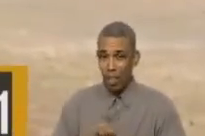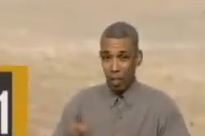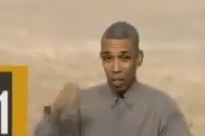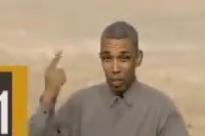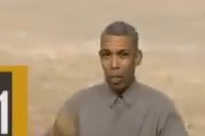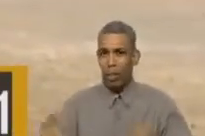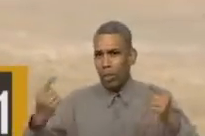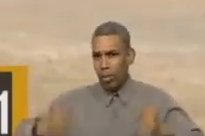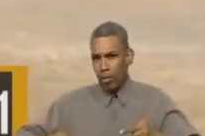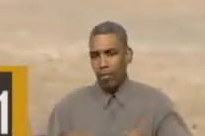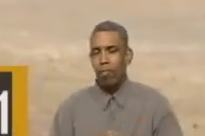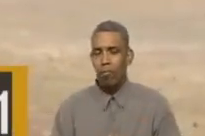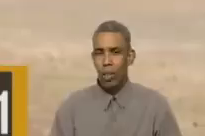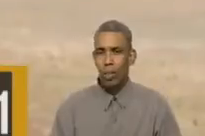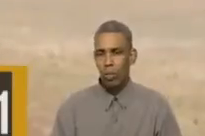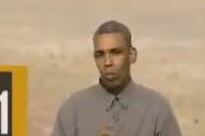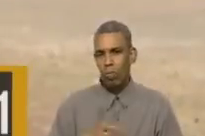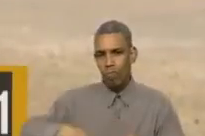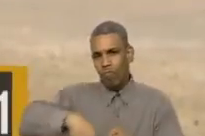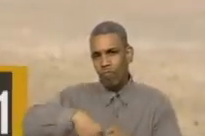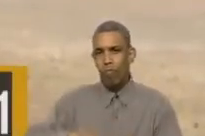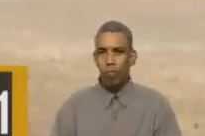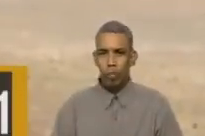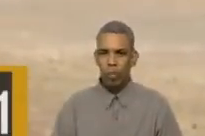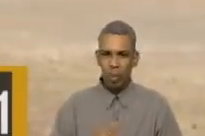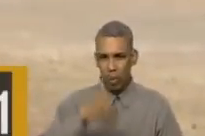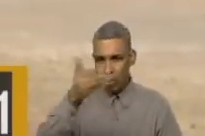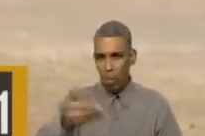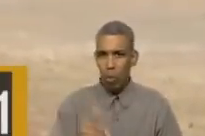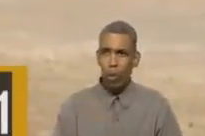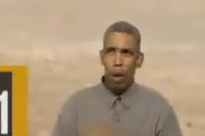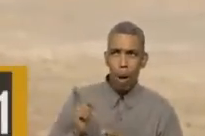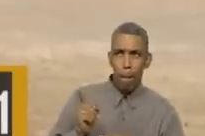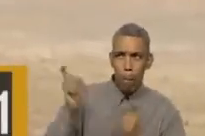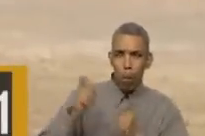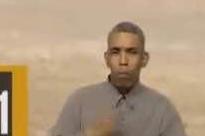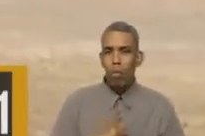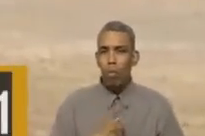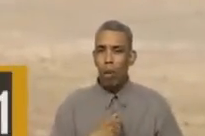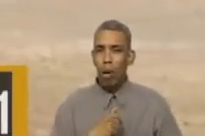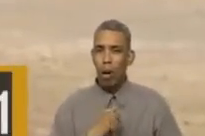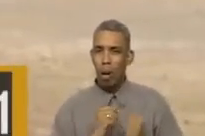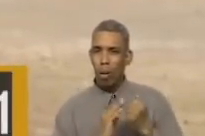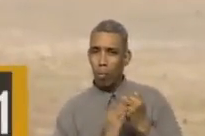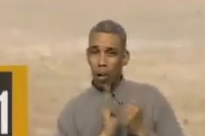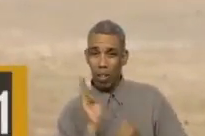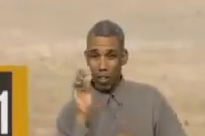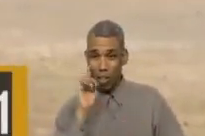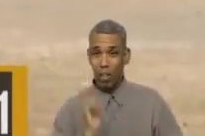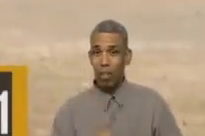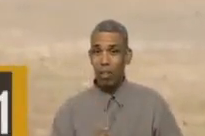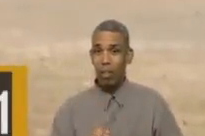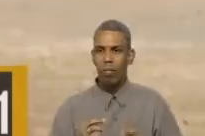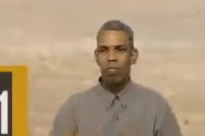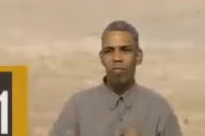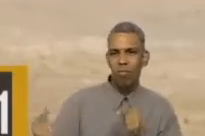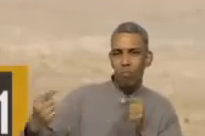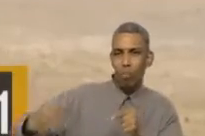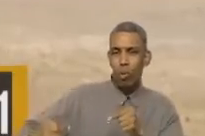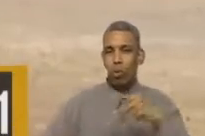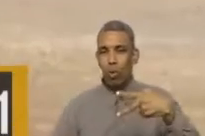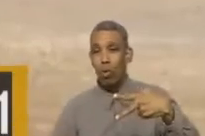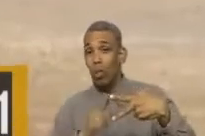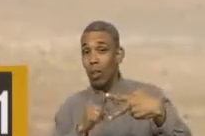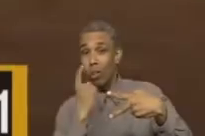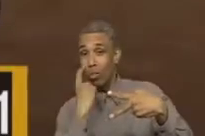pero tenemos el viaje para Barranquilla con Junior y Deportivo Barranquilla, que en la cual Barranquilla está